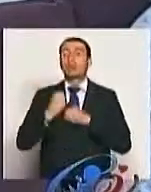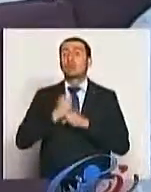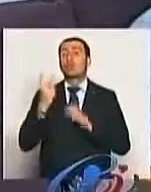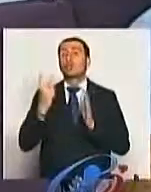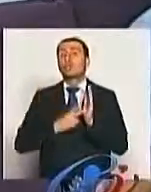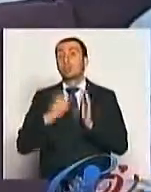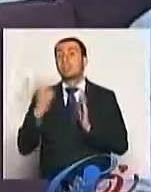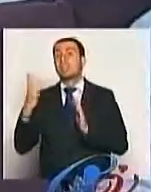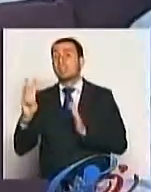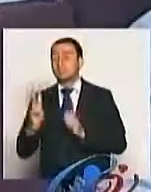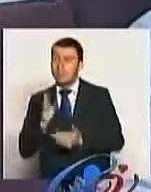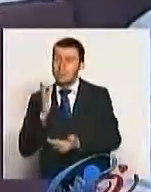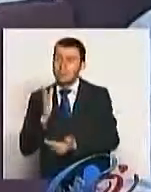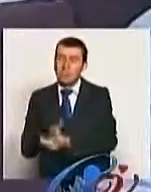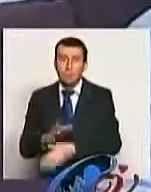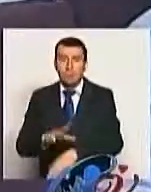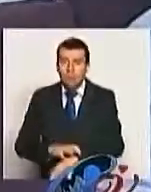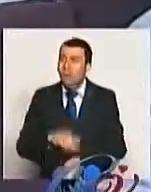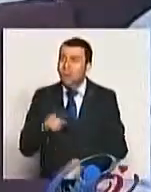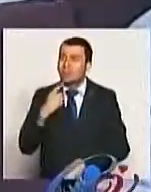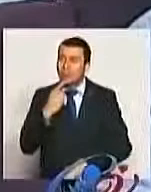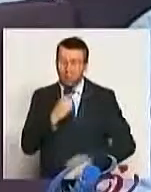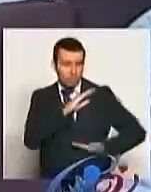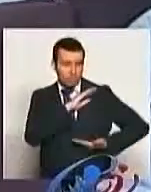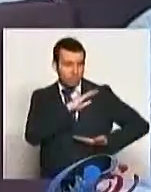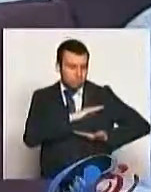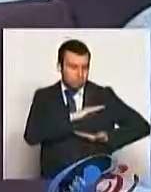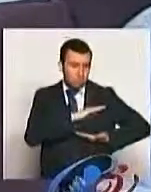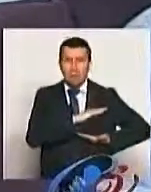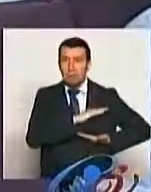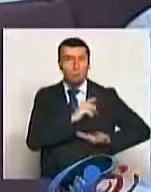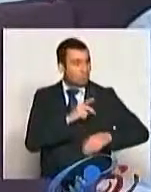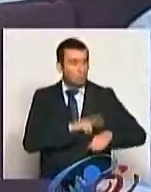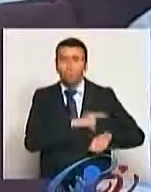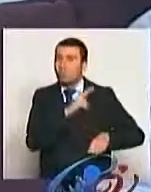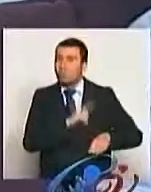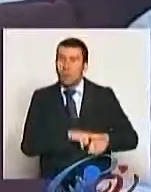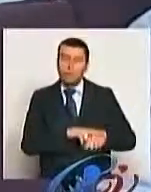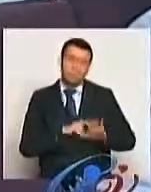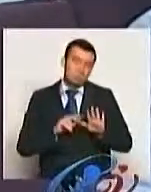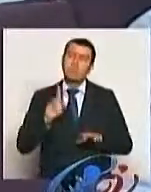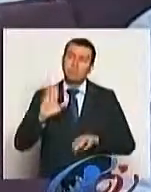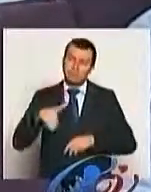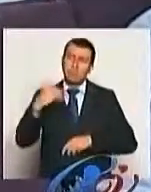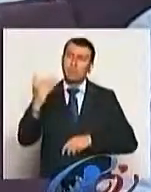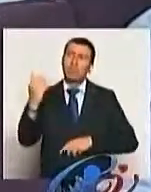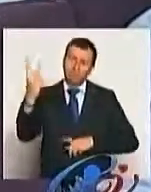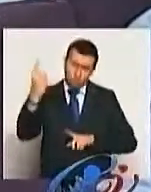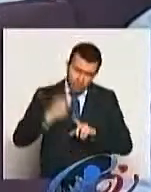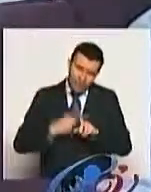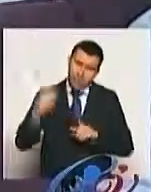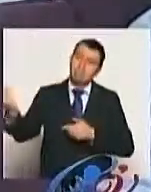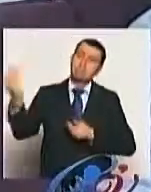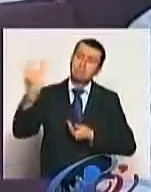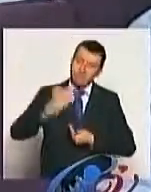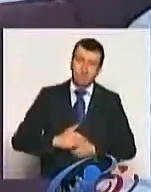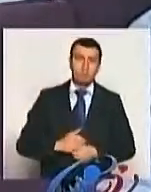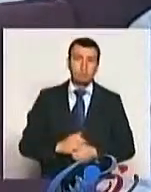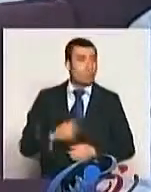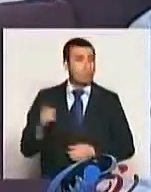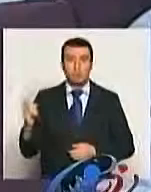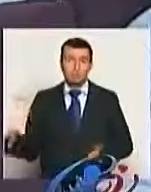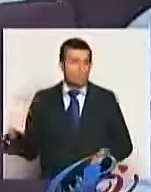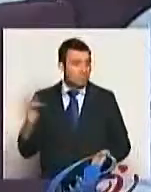médico y le ordenaron mamografía y le salió normal. Le dijeron que volviera en 2 meses y la paciente no